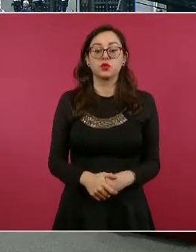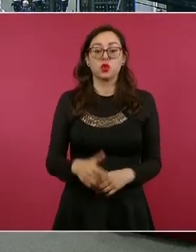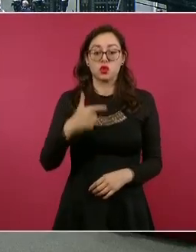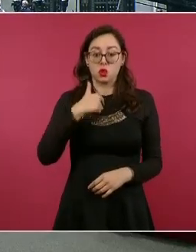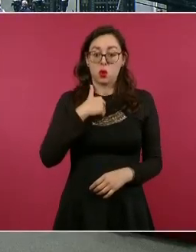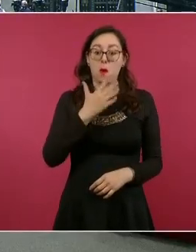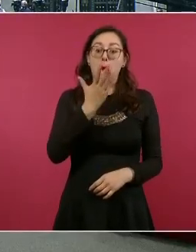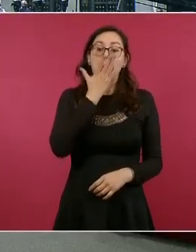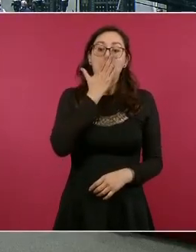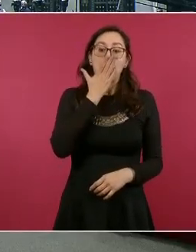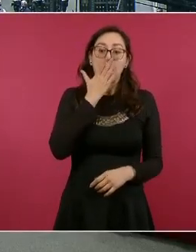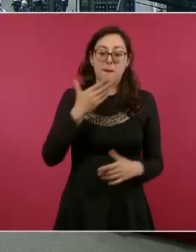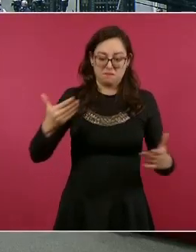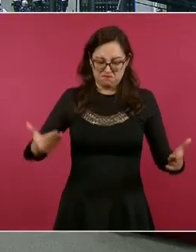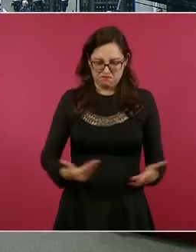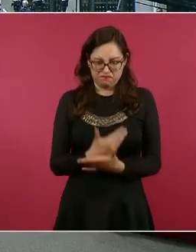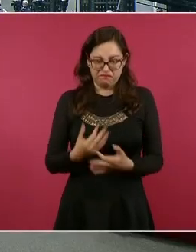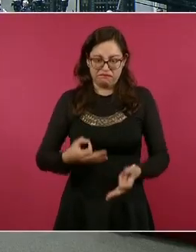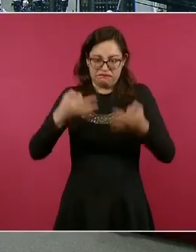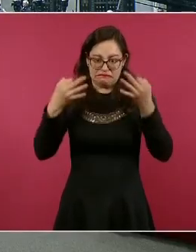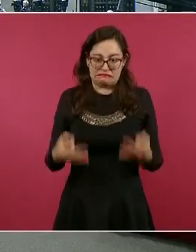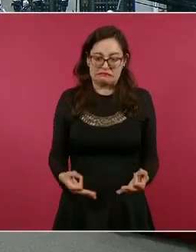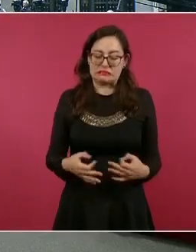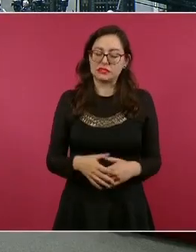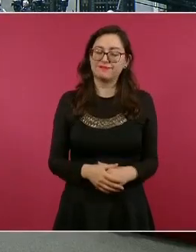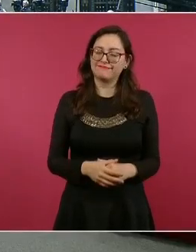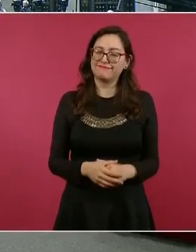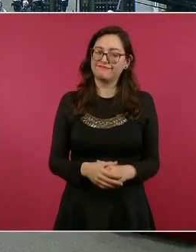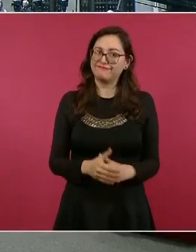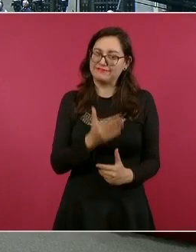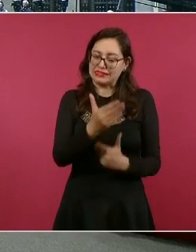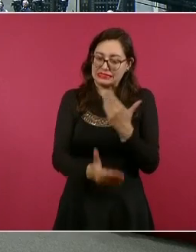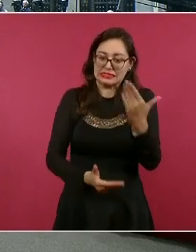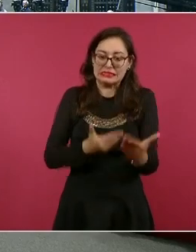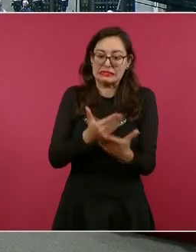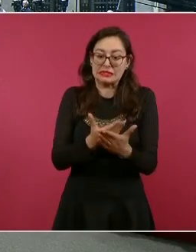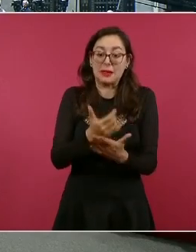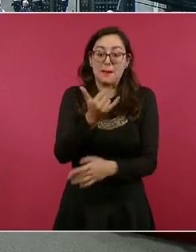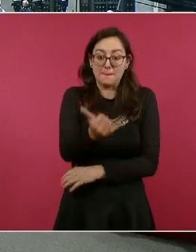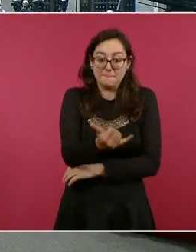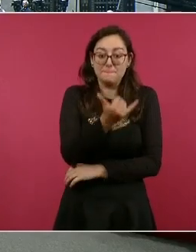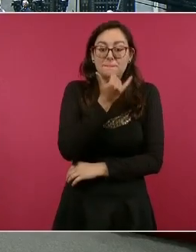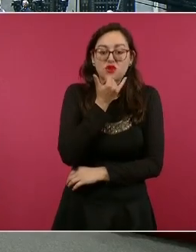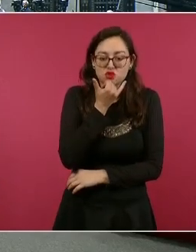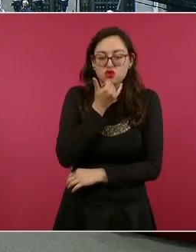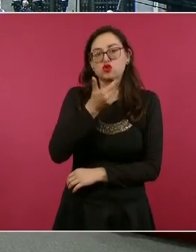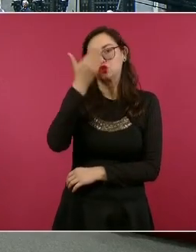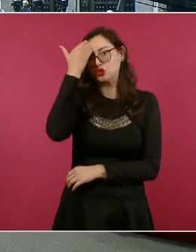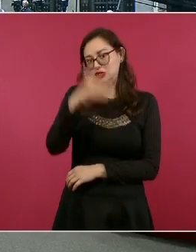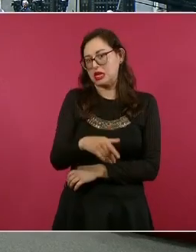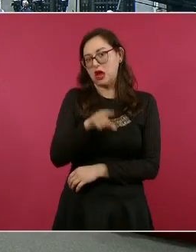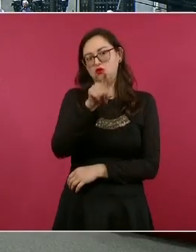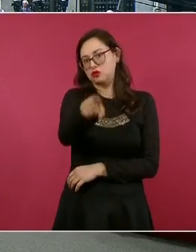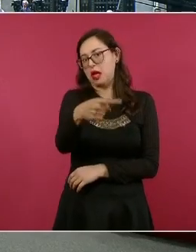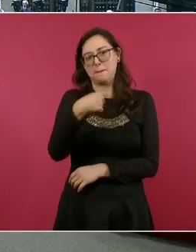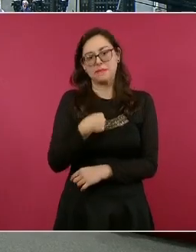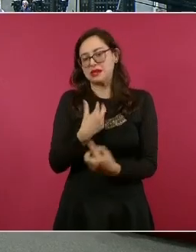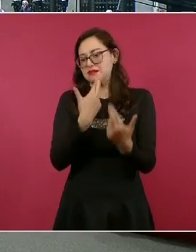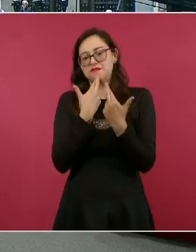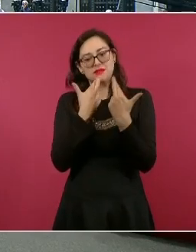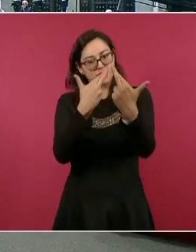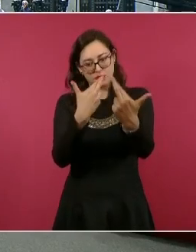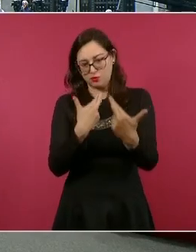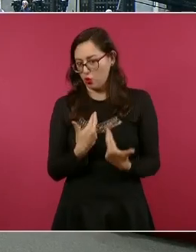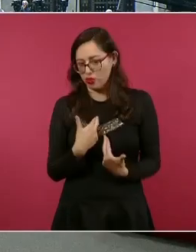decir y discúlpeme, le ofrezco una disculpa porque yo sé que no me puede responder y no espero que me responda, pero la verdad es